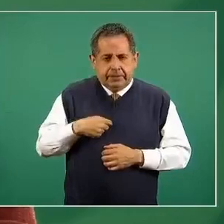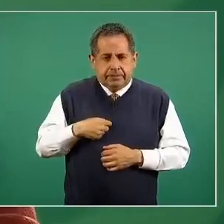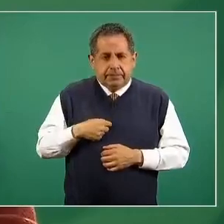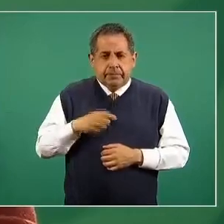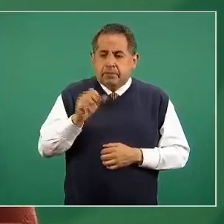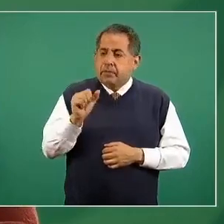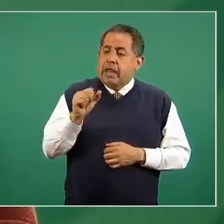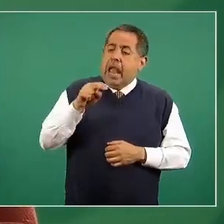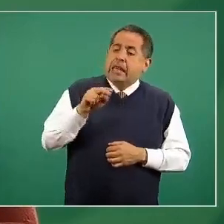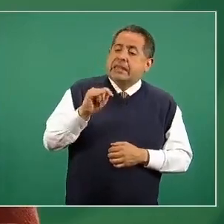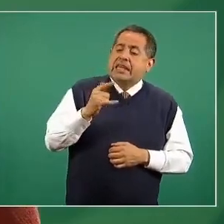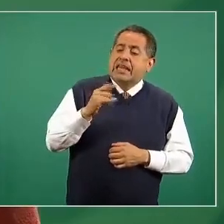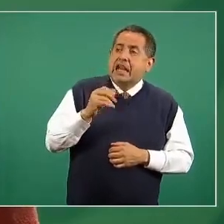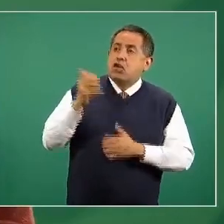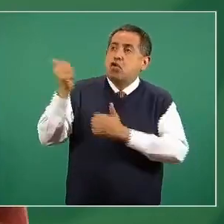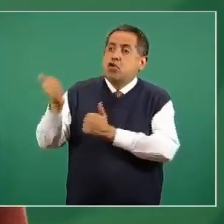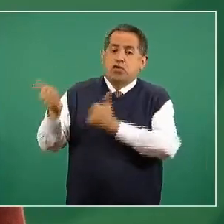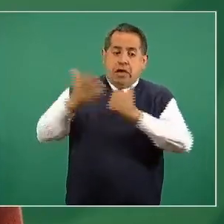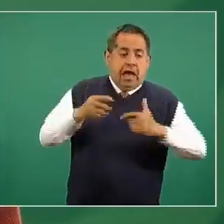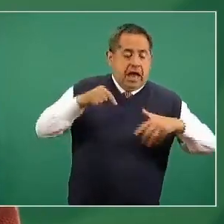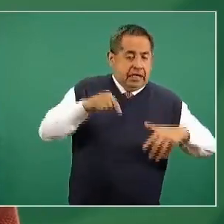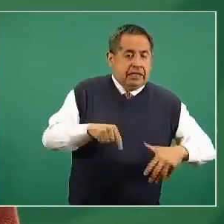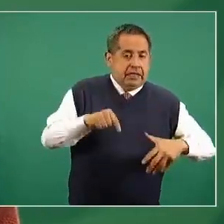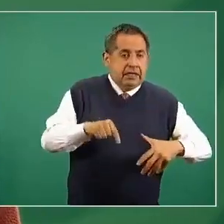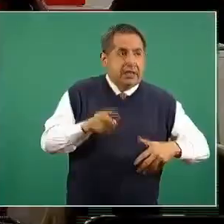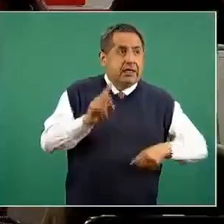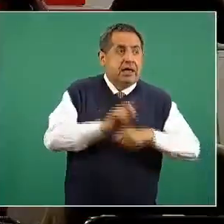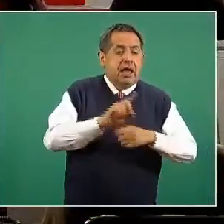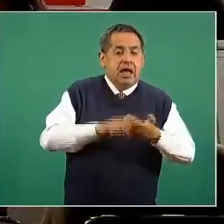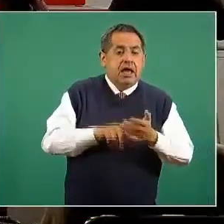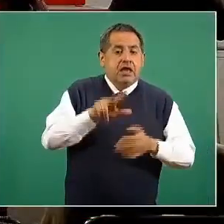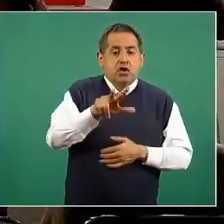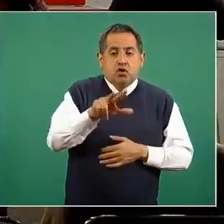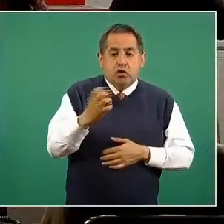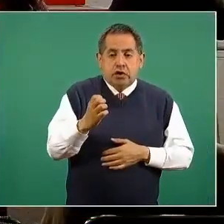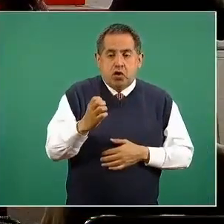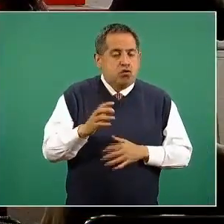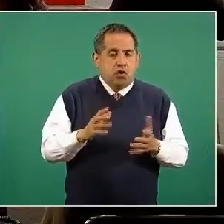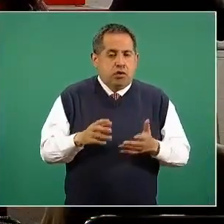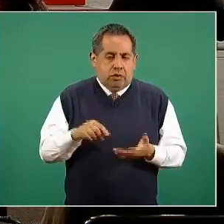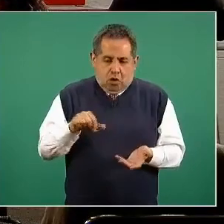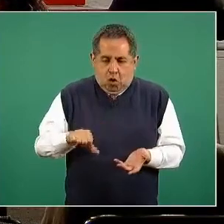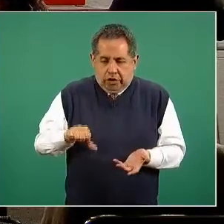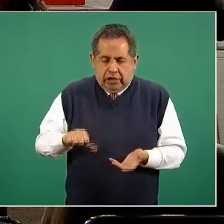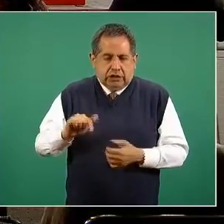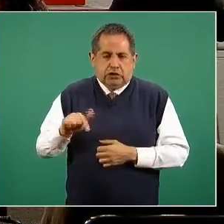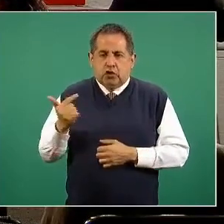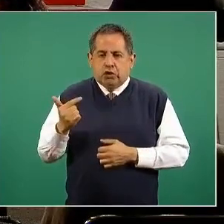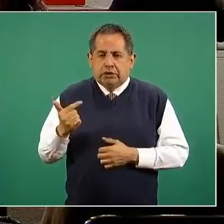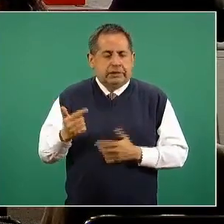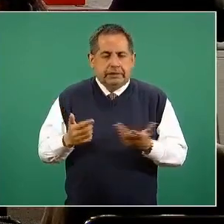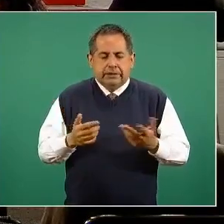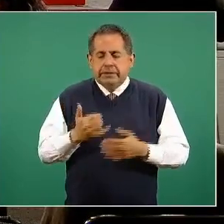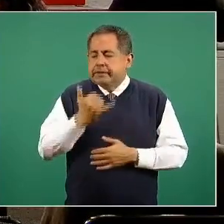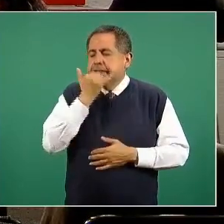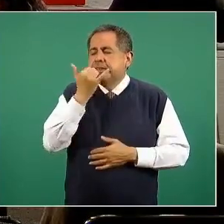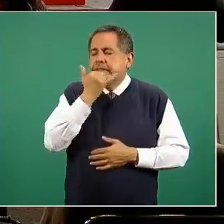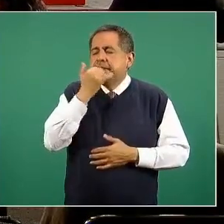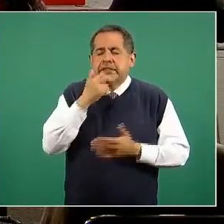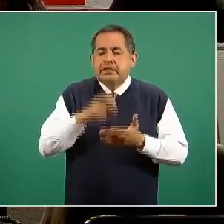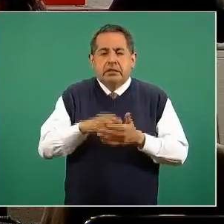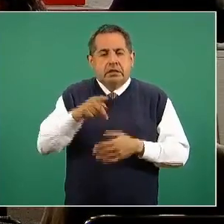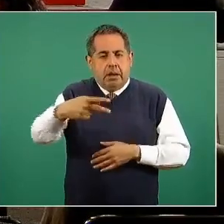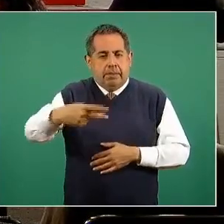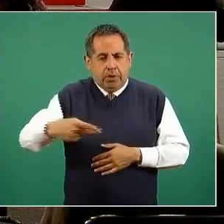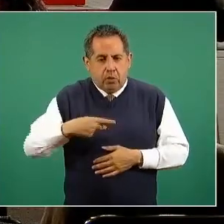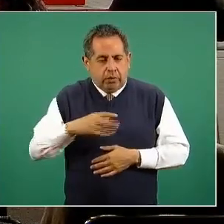antígeno está ya aquí, y hablé del 18 de enero, y resulta que hoy es 12. Entonces, corrijo, su pregunta